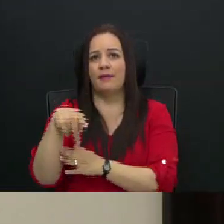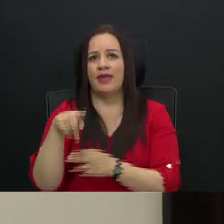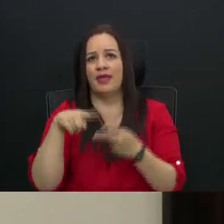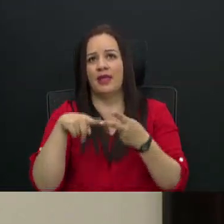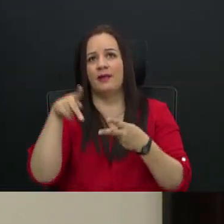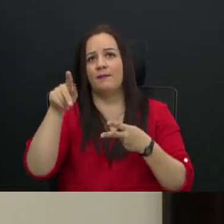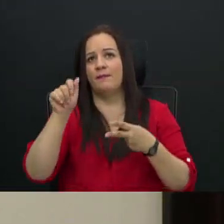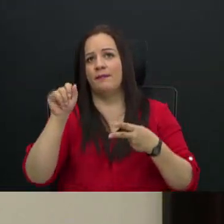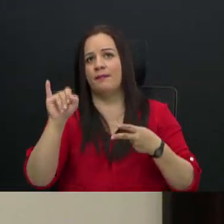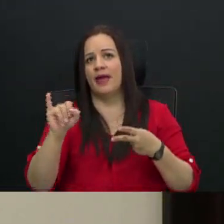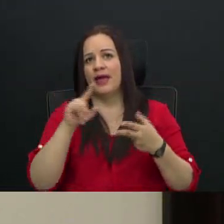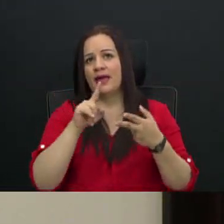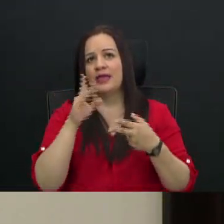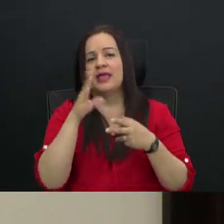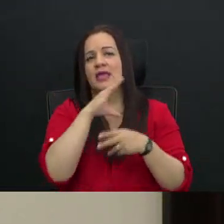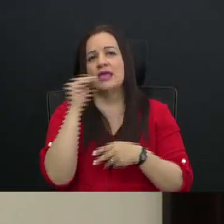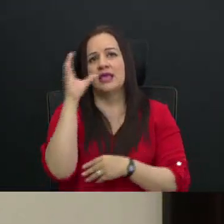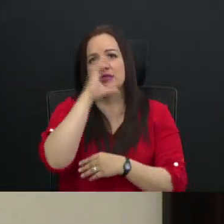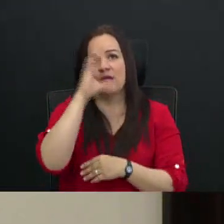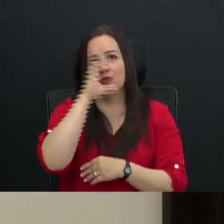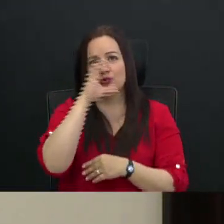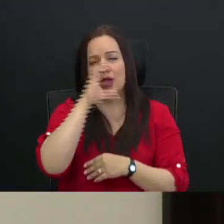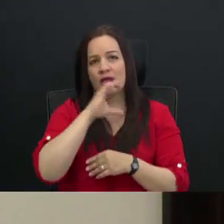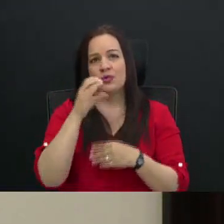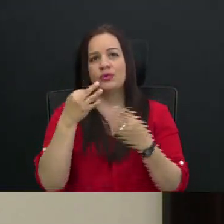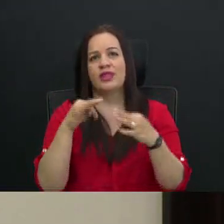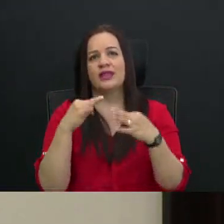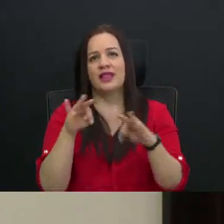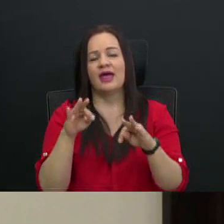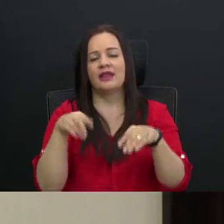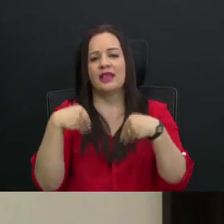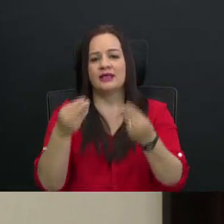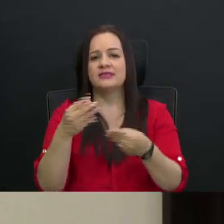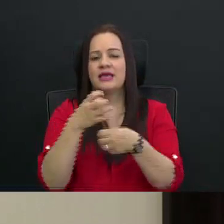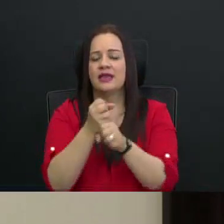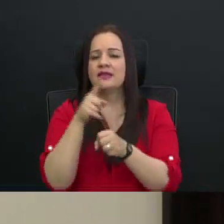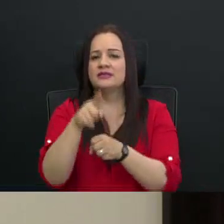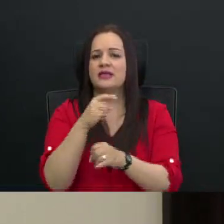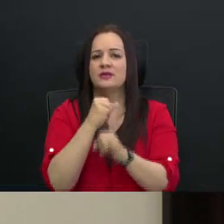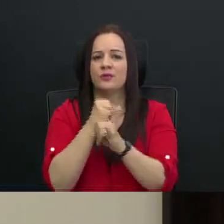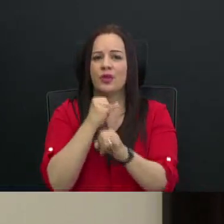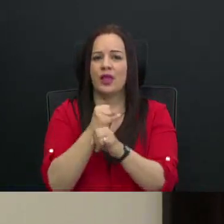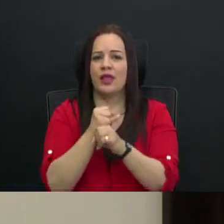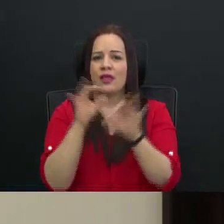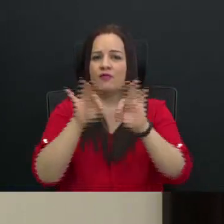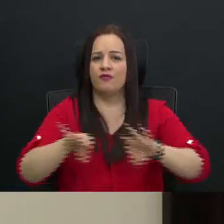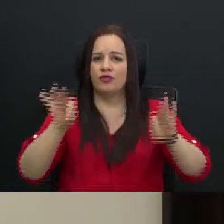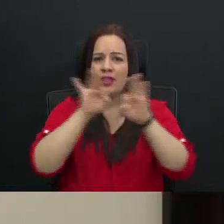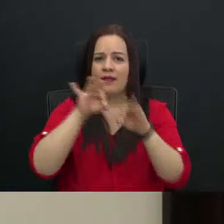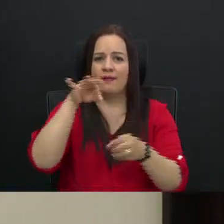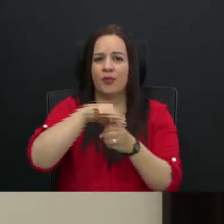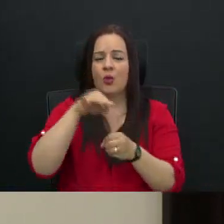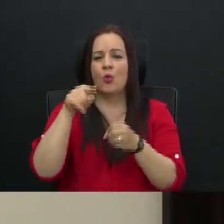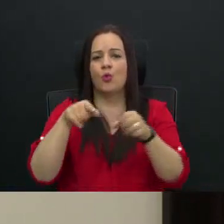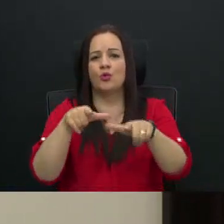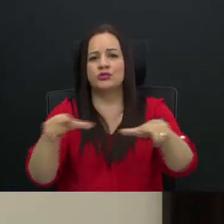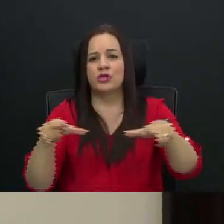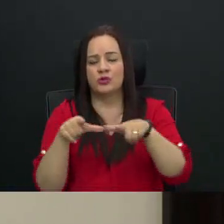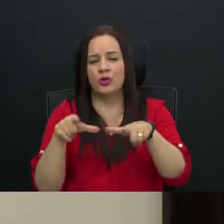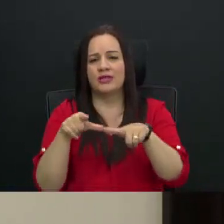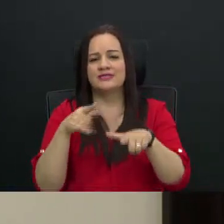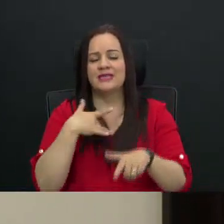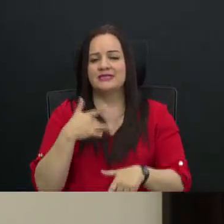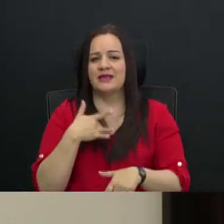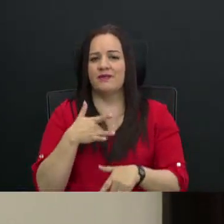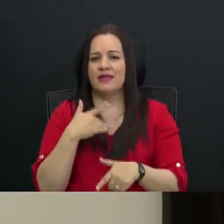y que está buscando más bien blindar esta institucionalidad fundamental para el agro, que es uno de los sectores sensibles en la reactivación